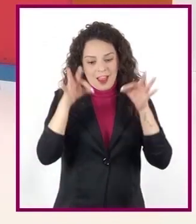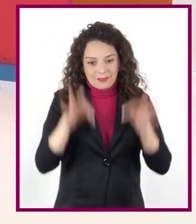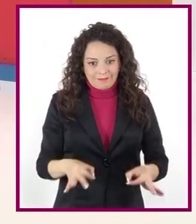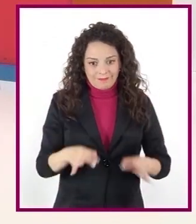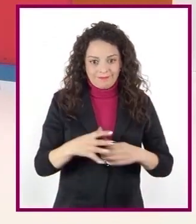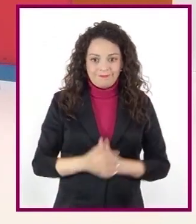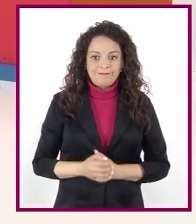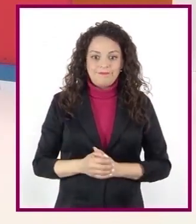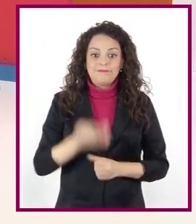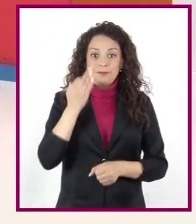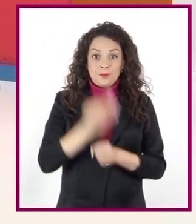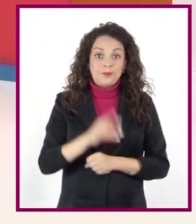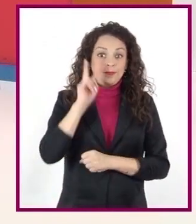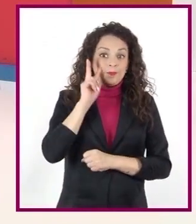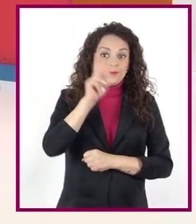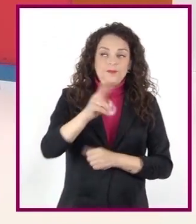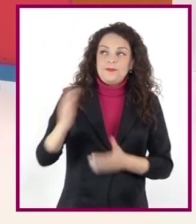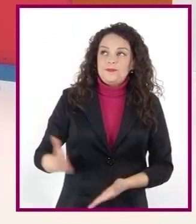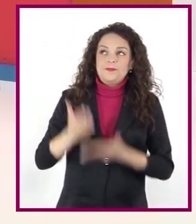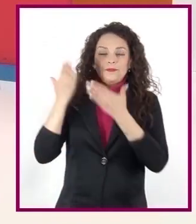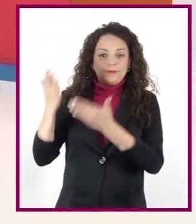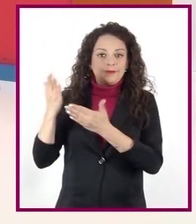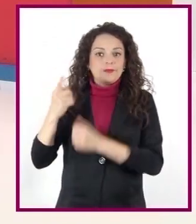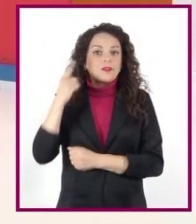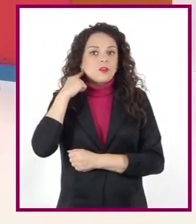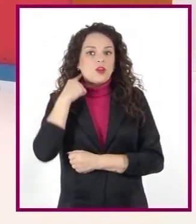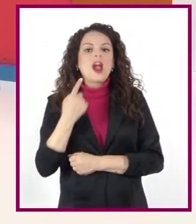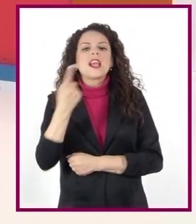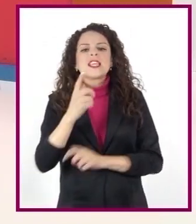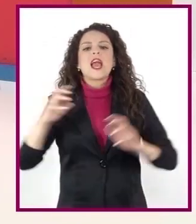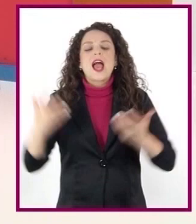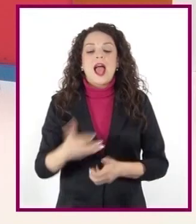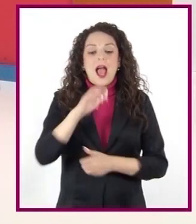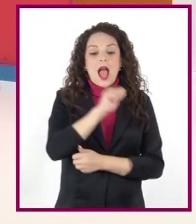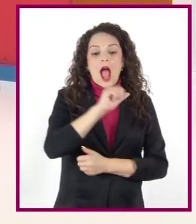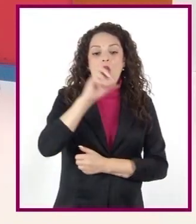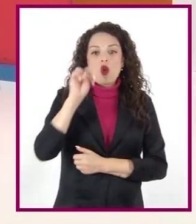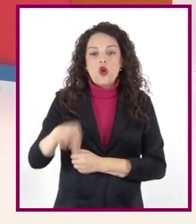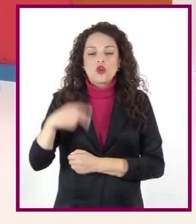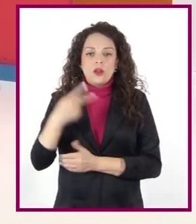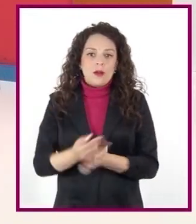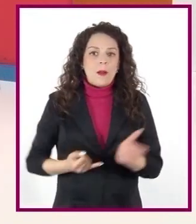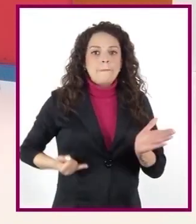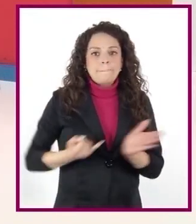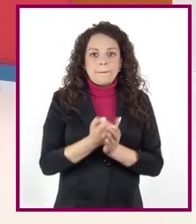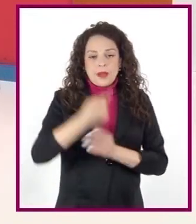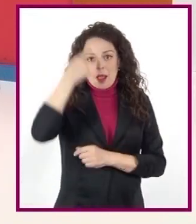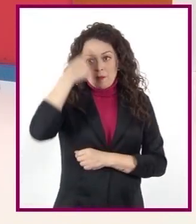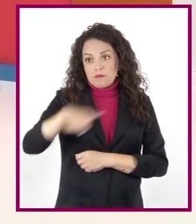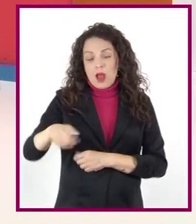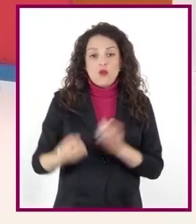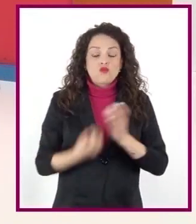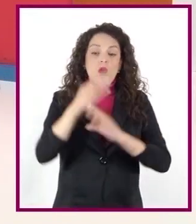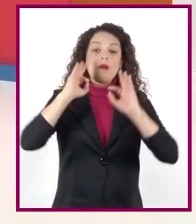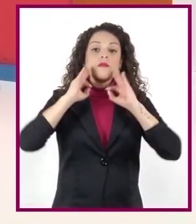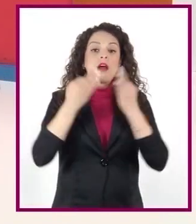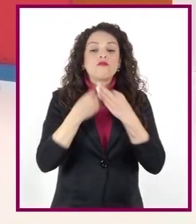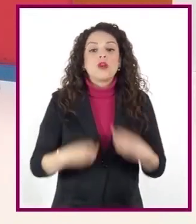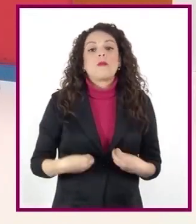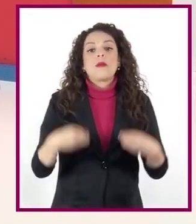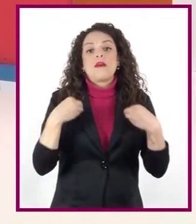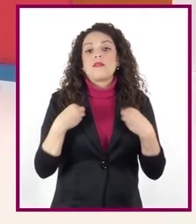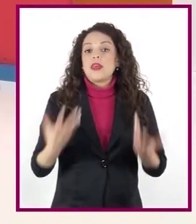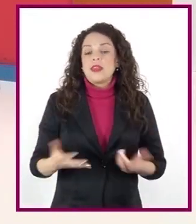Acompáñenme a ver y oír la decisión que tomó Aarón respecto de su nueva realidad y cómo ejerció su